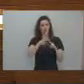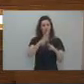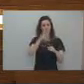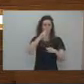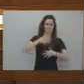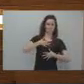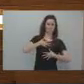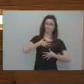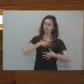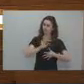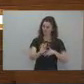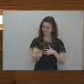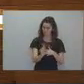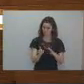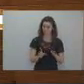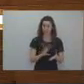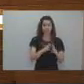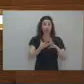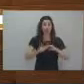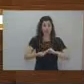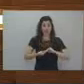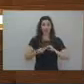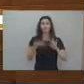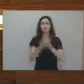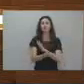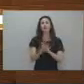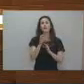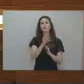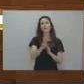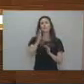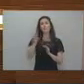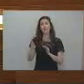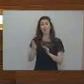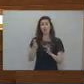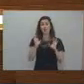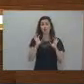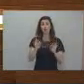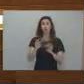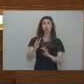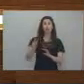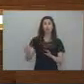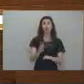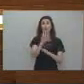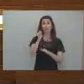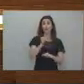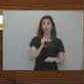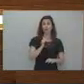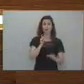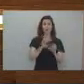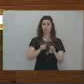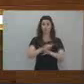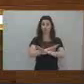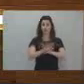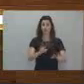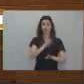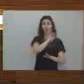La mejor manera de que no se puedan aplicar es que el Partido Popular, para empezar, no pase la segunda vuelta. Y para eso son necesarios los votos de Izquierda Unida